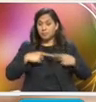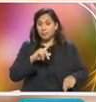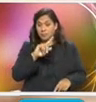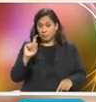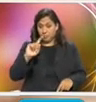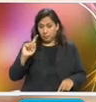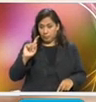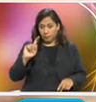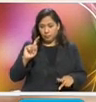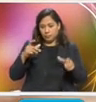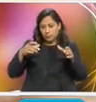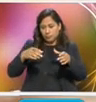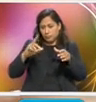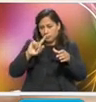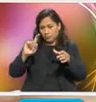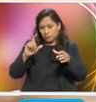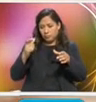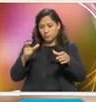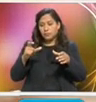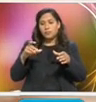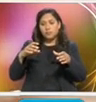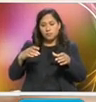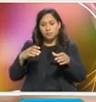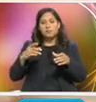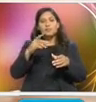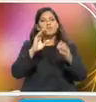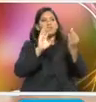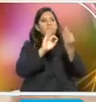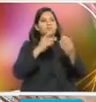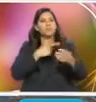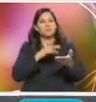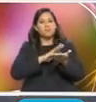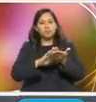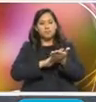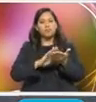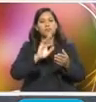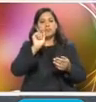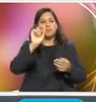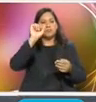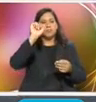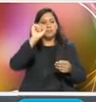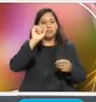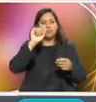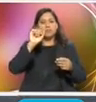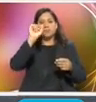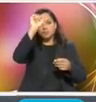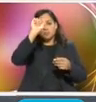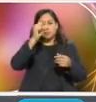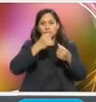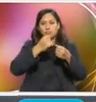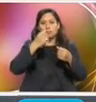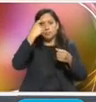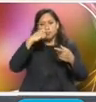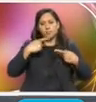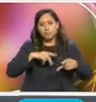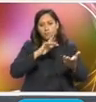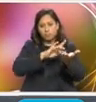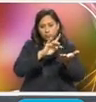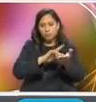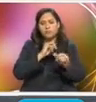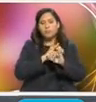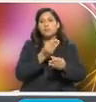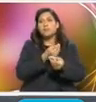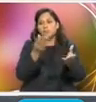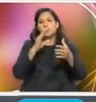personas, ¿no? Y aquí estoy tomando datos del Frente a la Pobreza, que es un movimiento ciudadano que recientemente ha sacado mucha información, ¿no?,